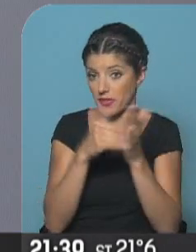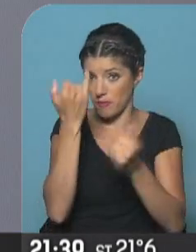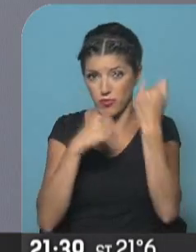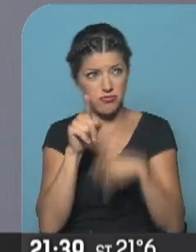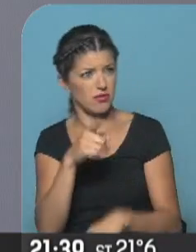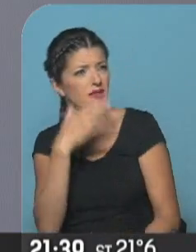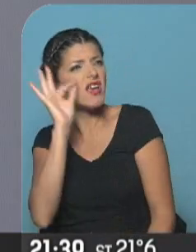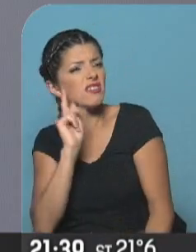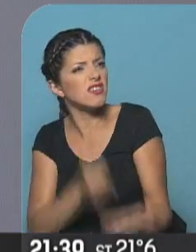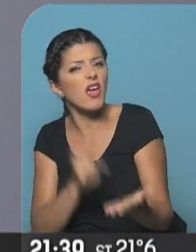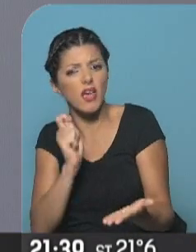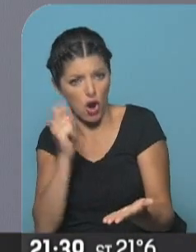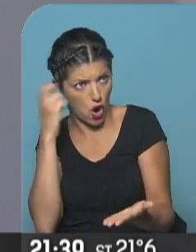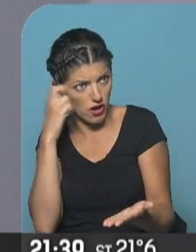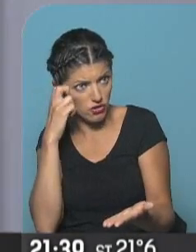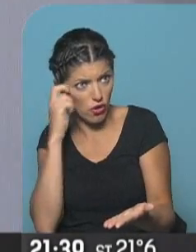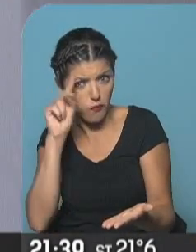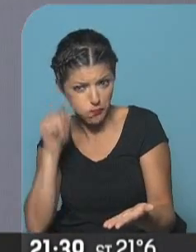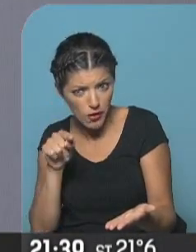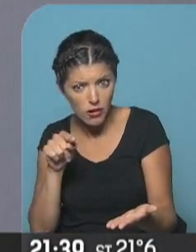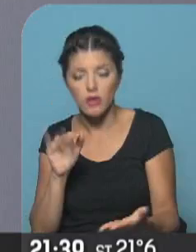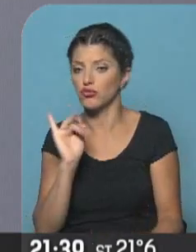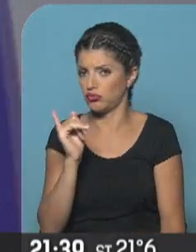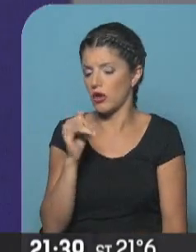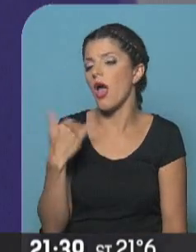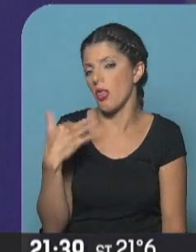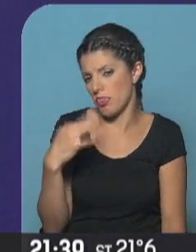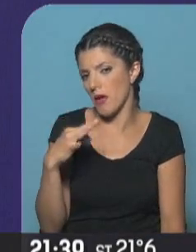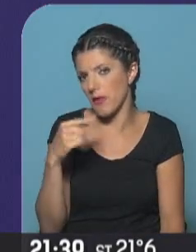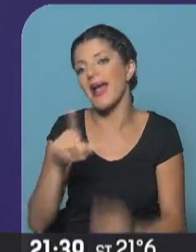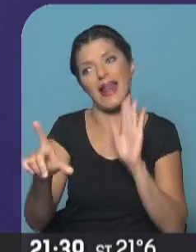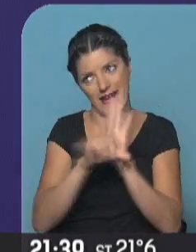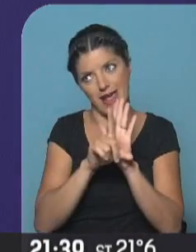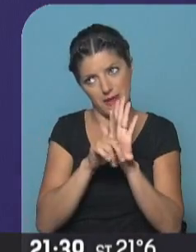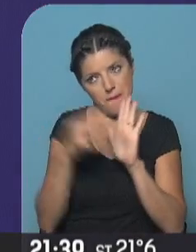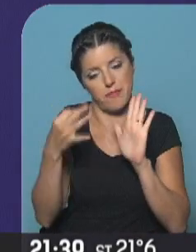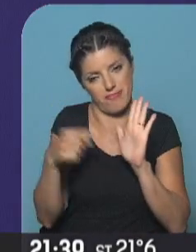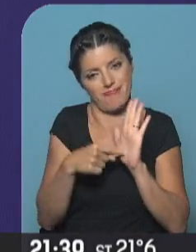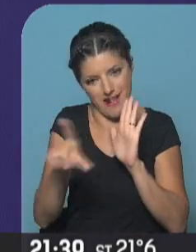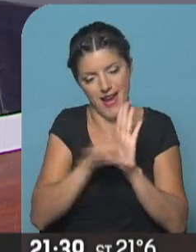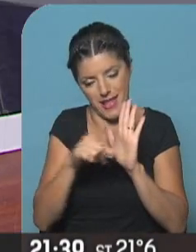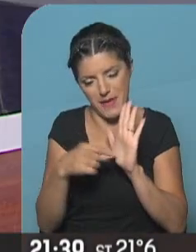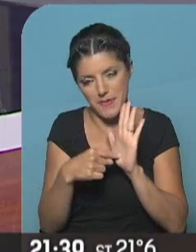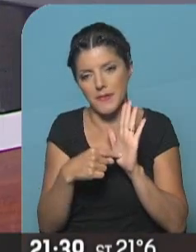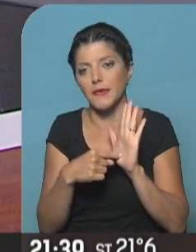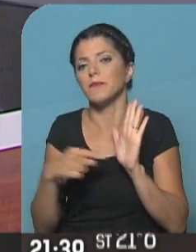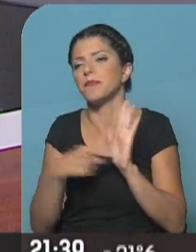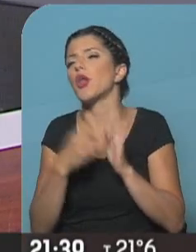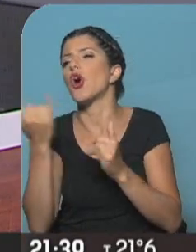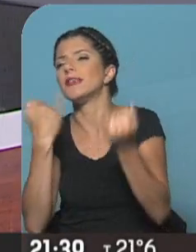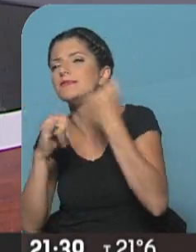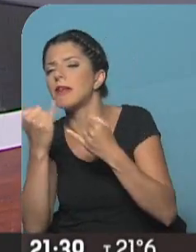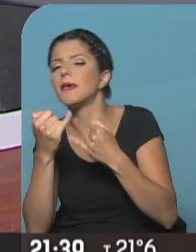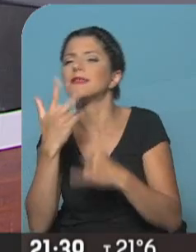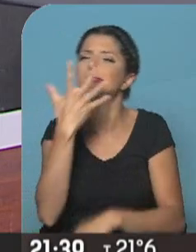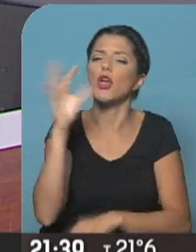Congreso? Eso se definirá probablemente, lo tendría que estar definido en la ley, ¿no? pero sería una tasa del 5% para